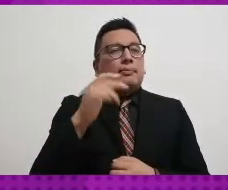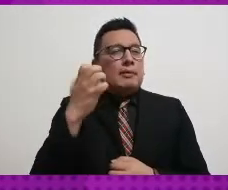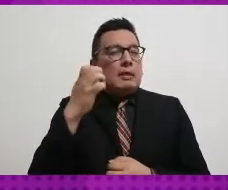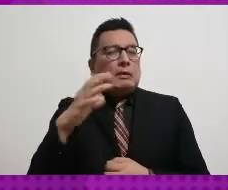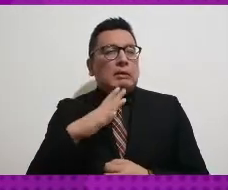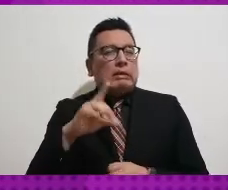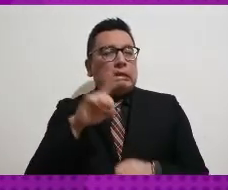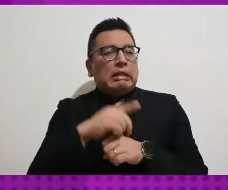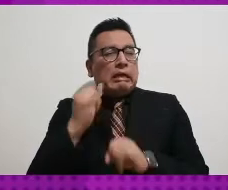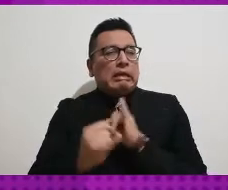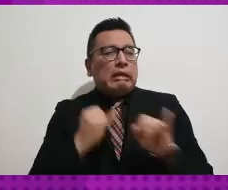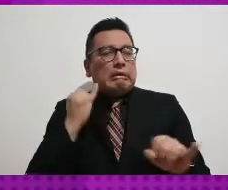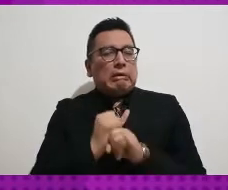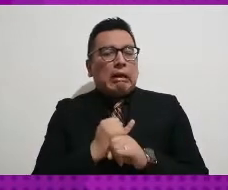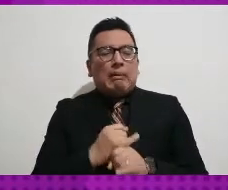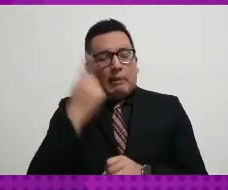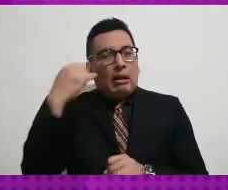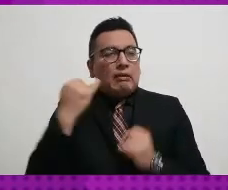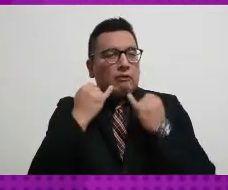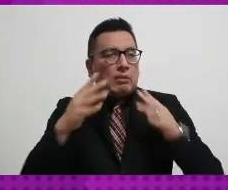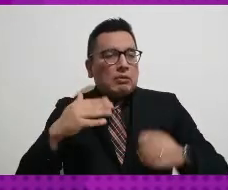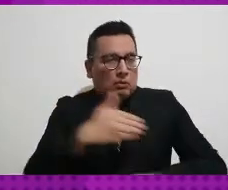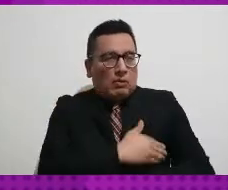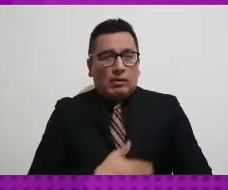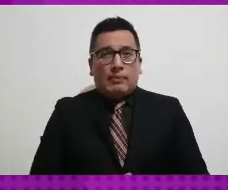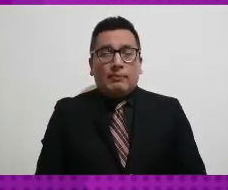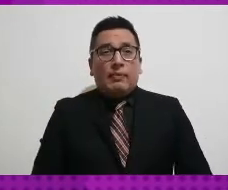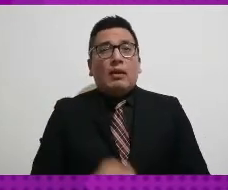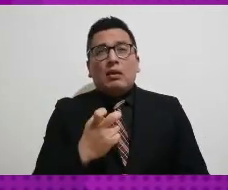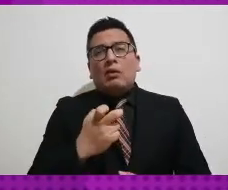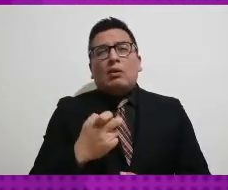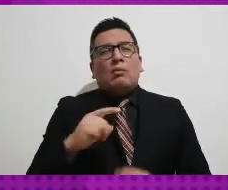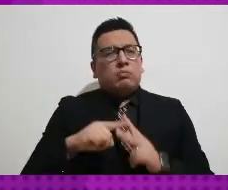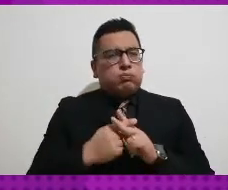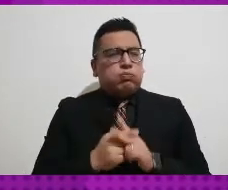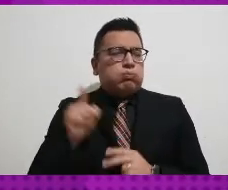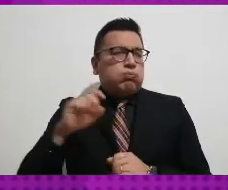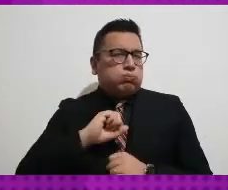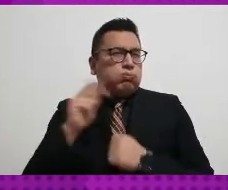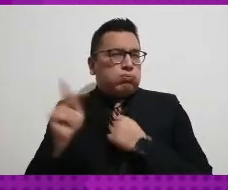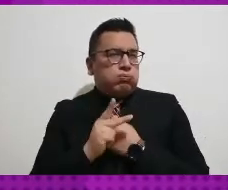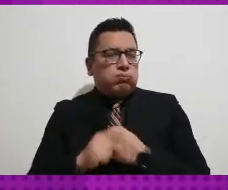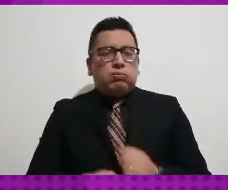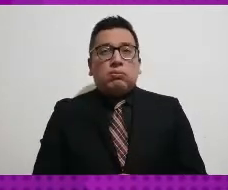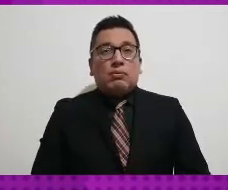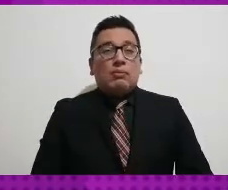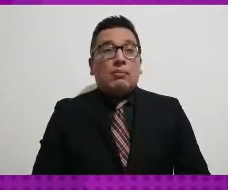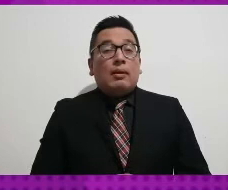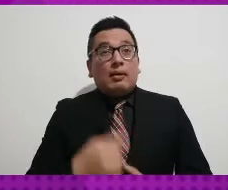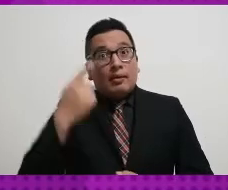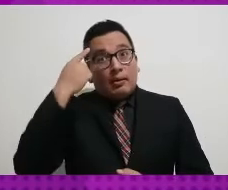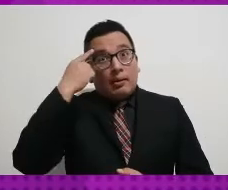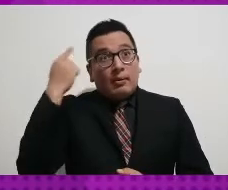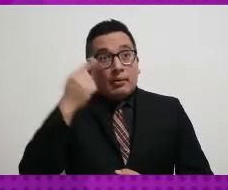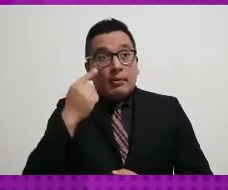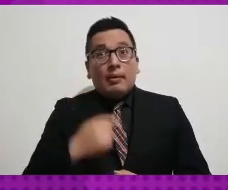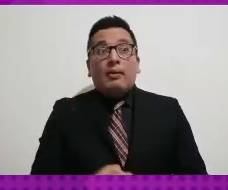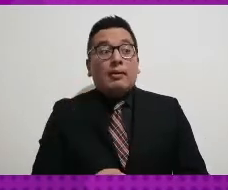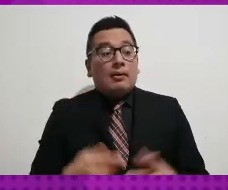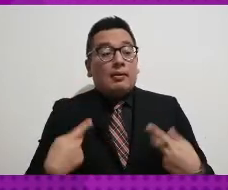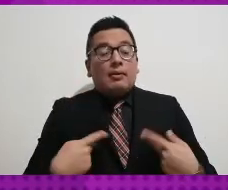Internacional de la Protección de Datos Personales, cuyo inicio se da en Europa, bajo un contexto de protección a la